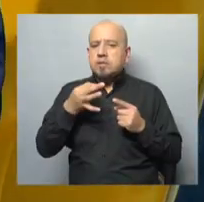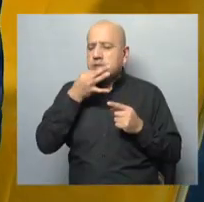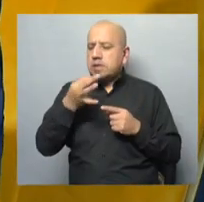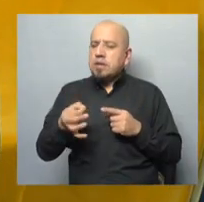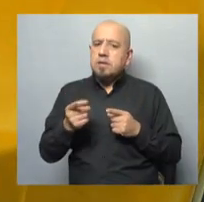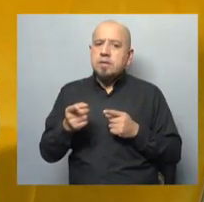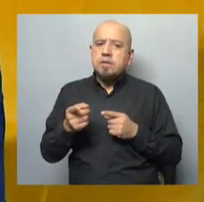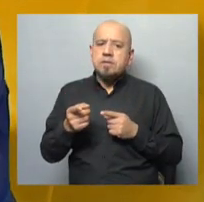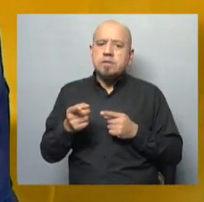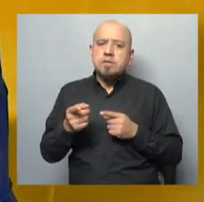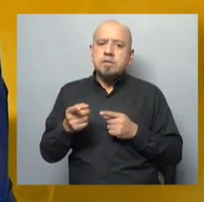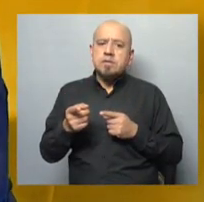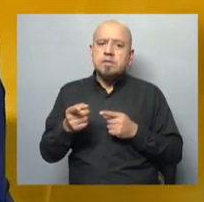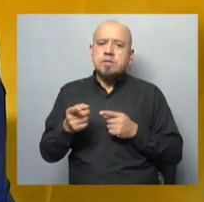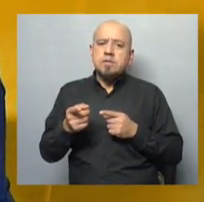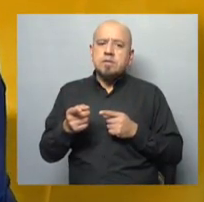fue